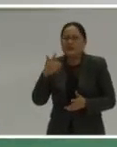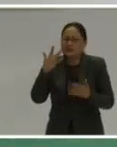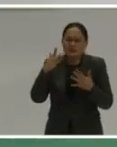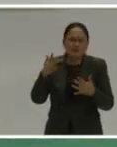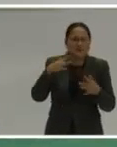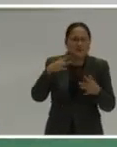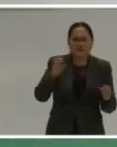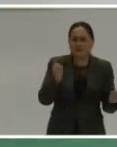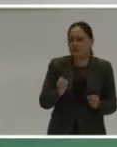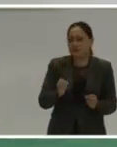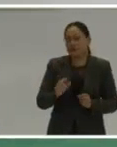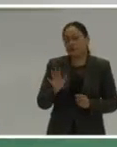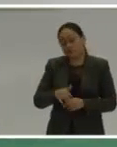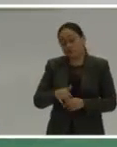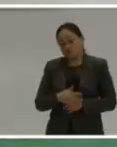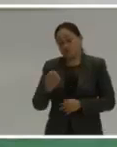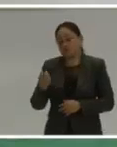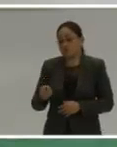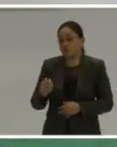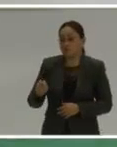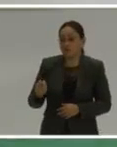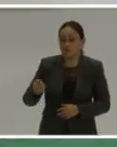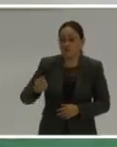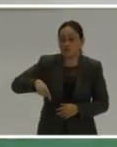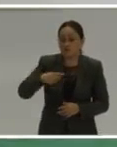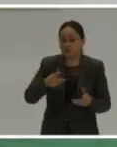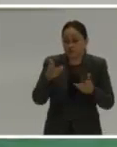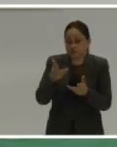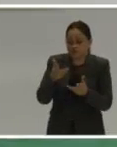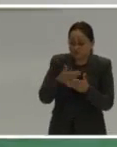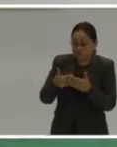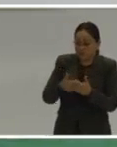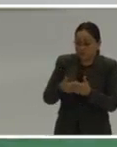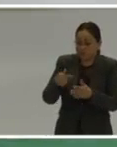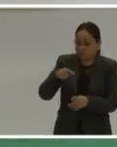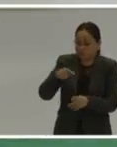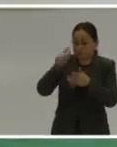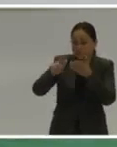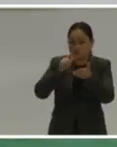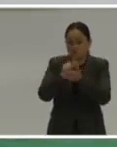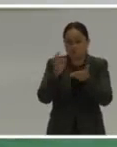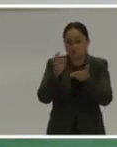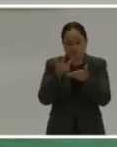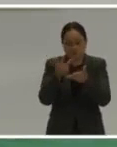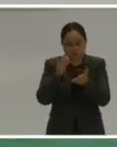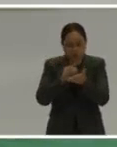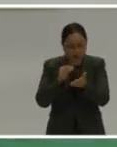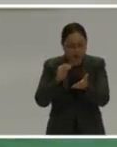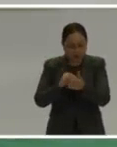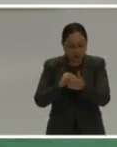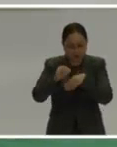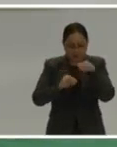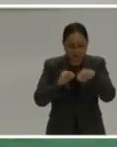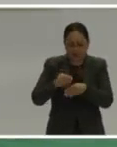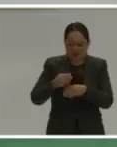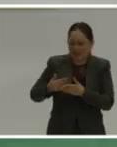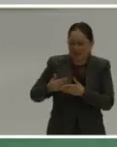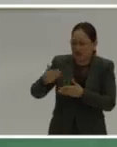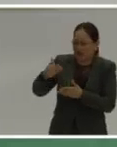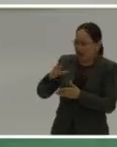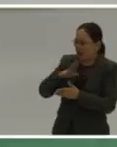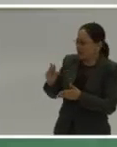están, y estamos en esta construcción de la ley, porque estamos en una ley con